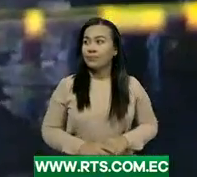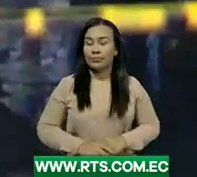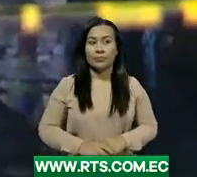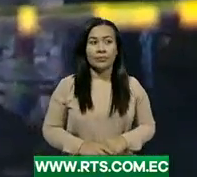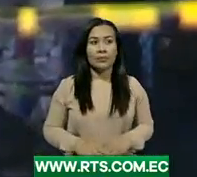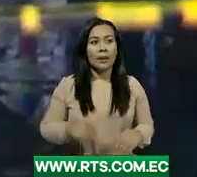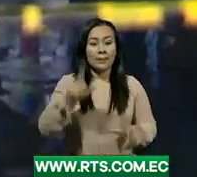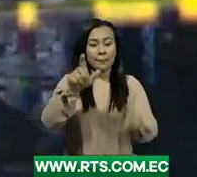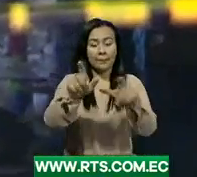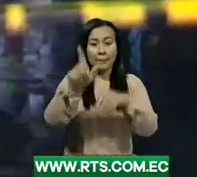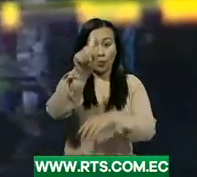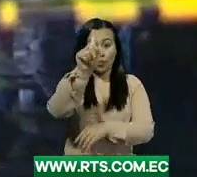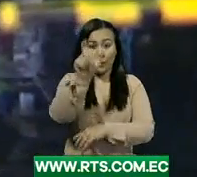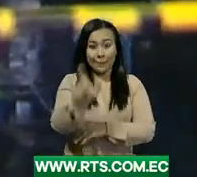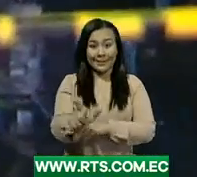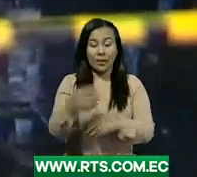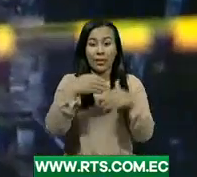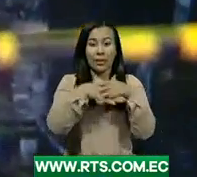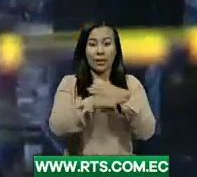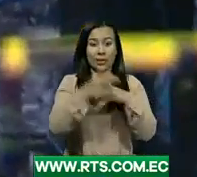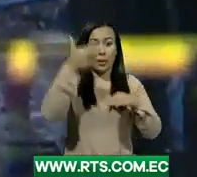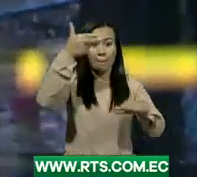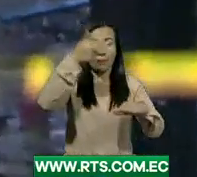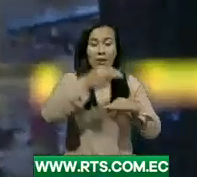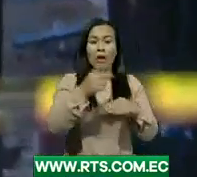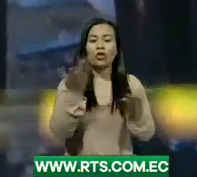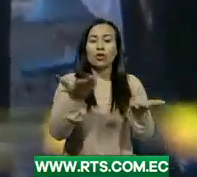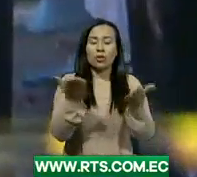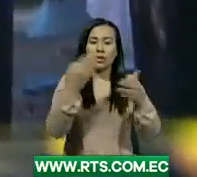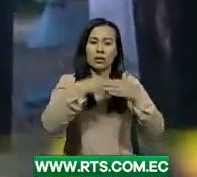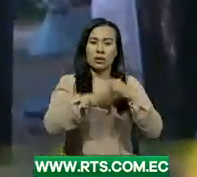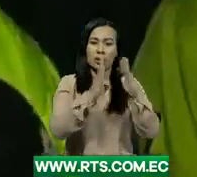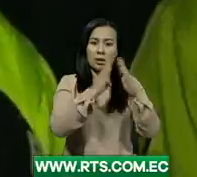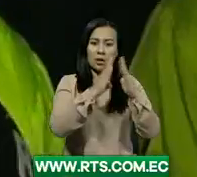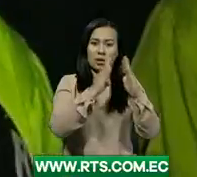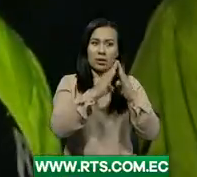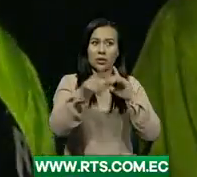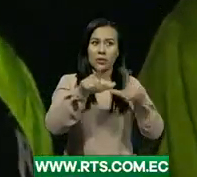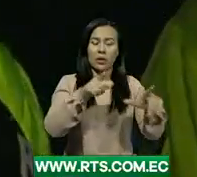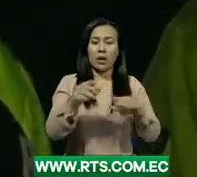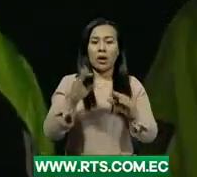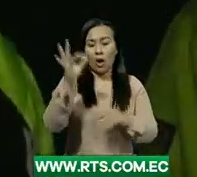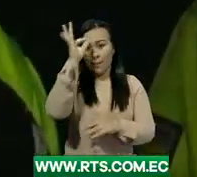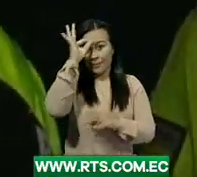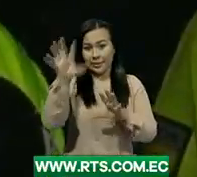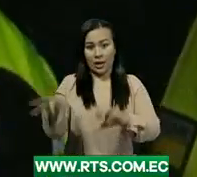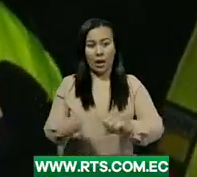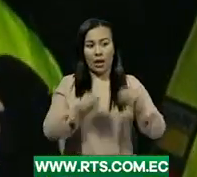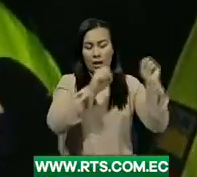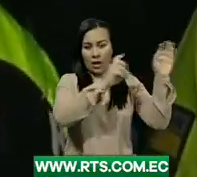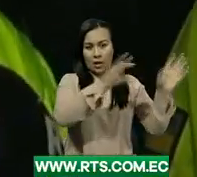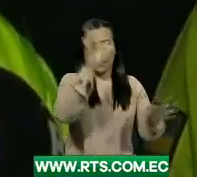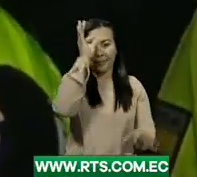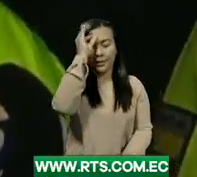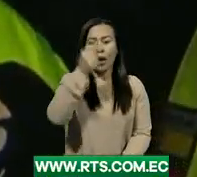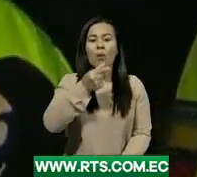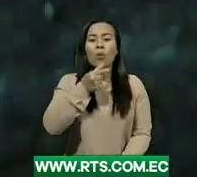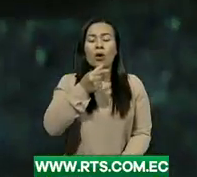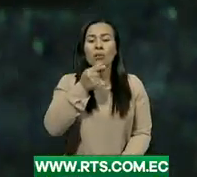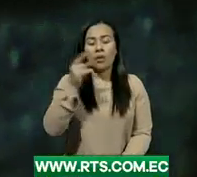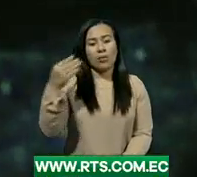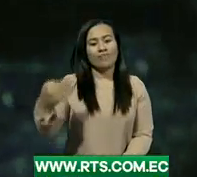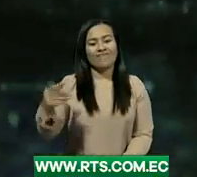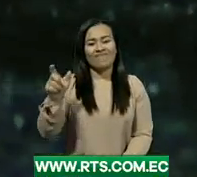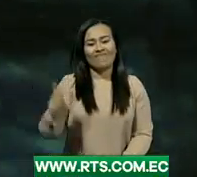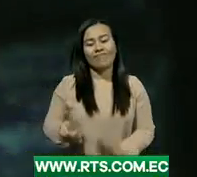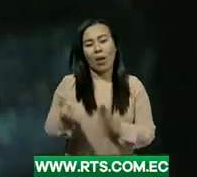La persona había sido atendida por familiares y trasladada de este lugar hacia el hospital del Guasmo, donde se verificó el deceso de la menor. Al